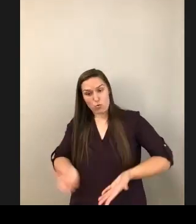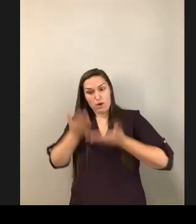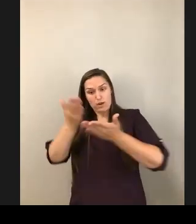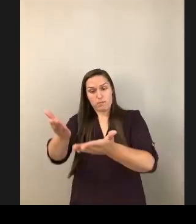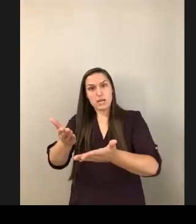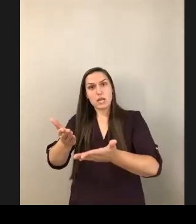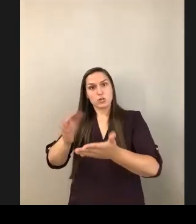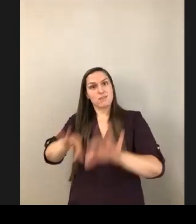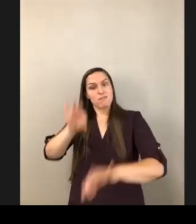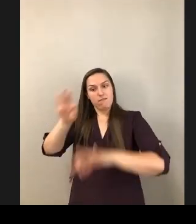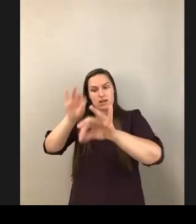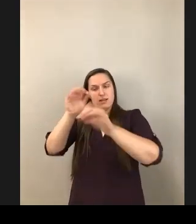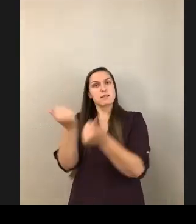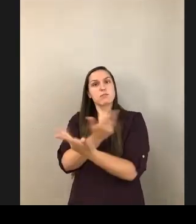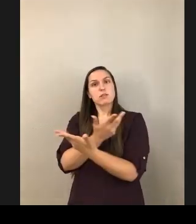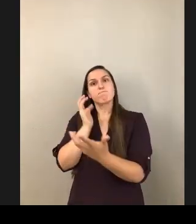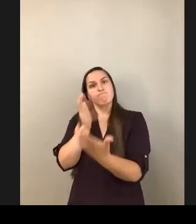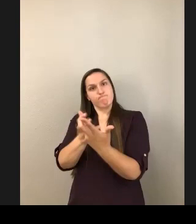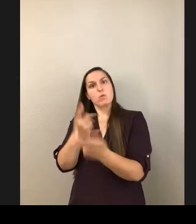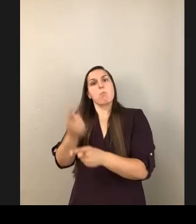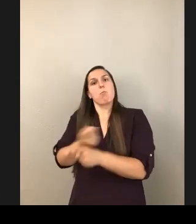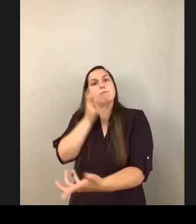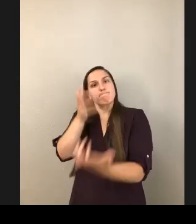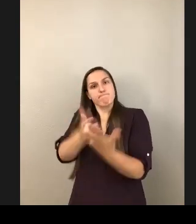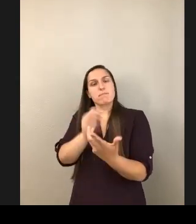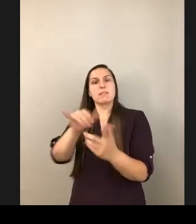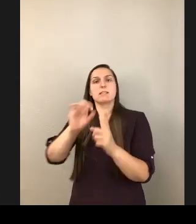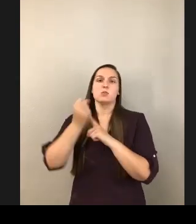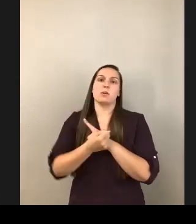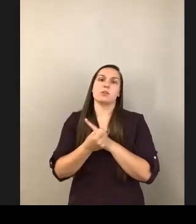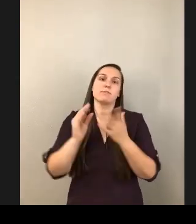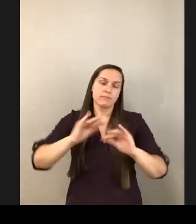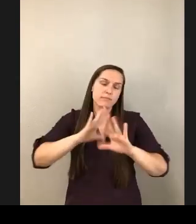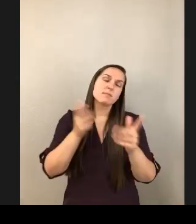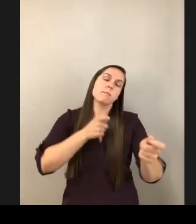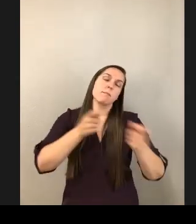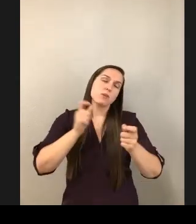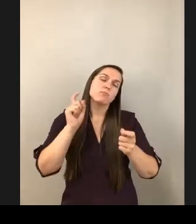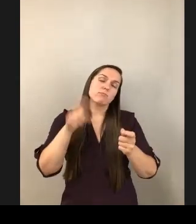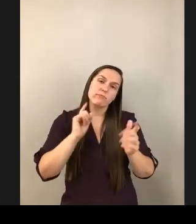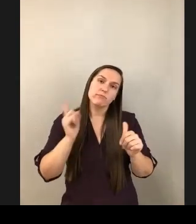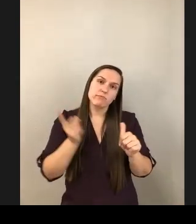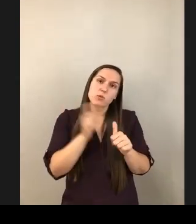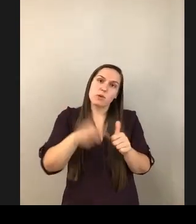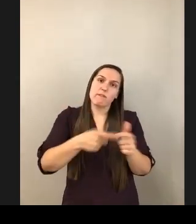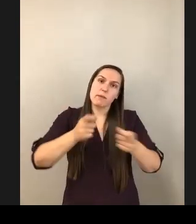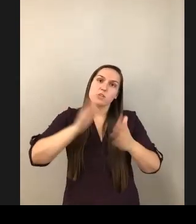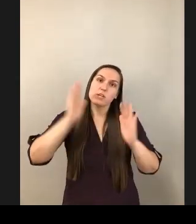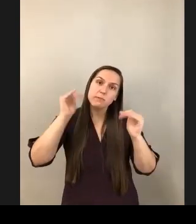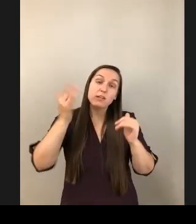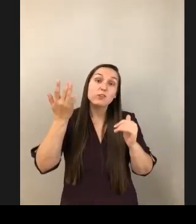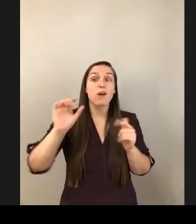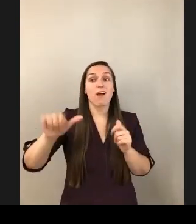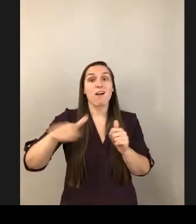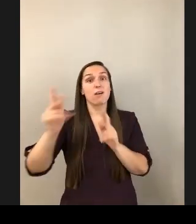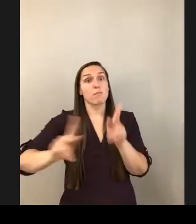profundamente y que los resultados de las investigaciones son apropiados y sobre todo